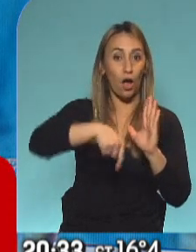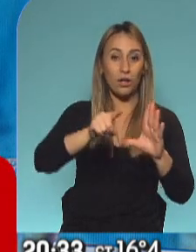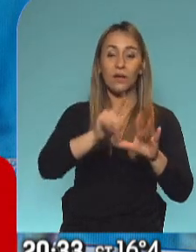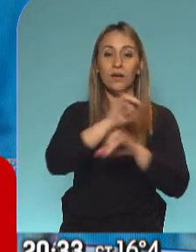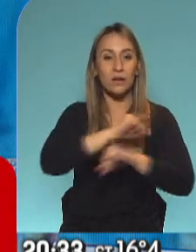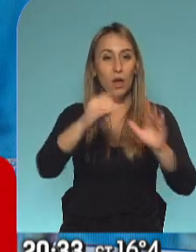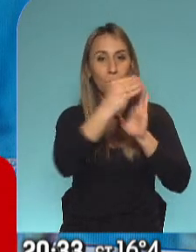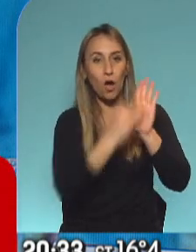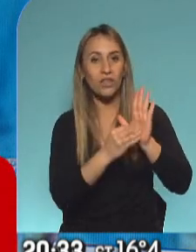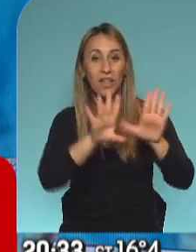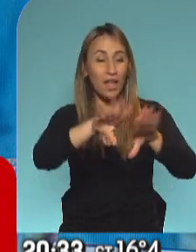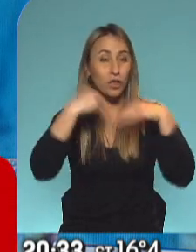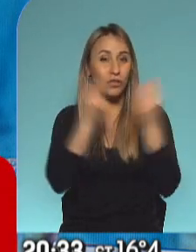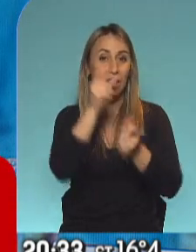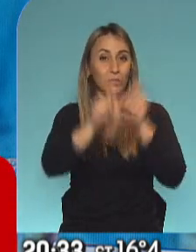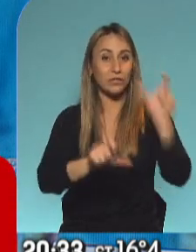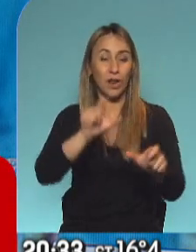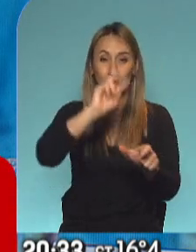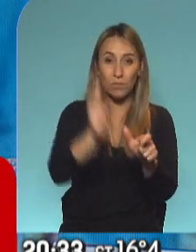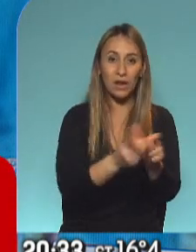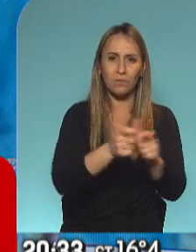de fallecidos durante la pandemia asciende a